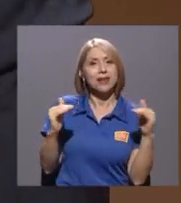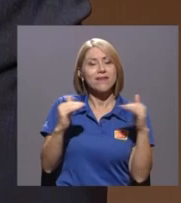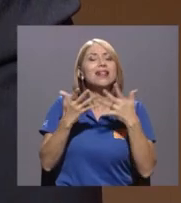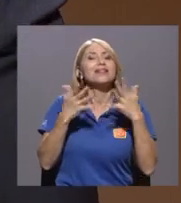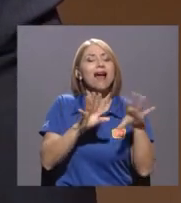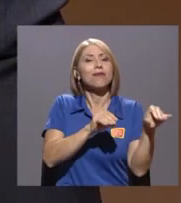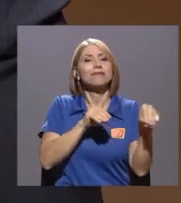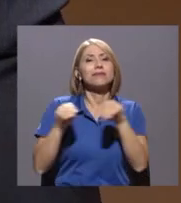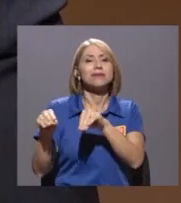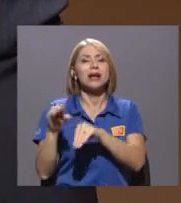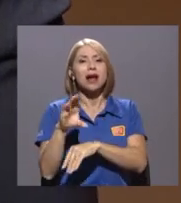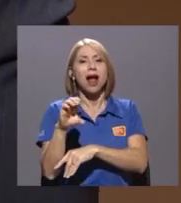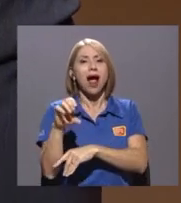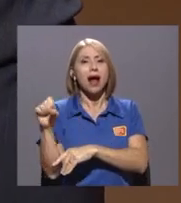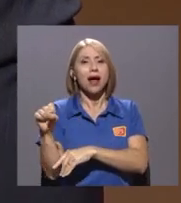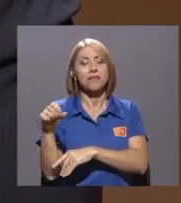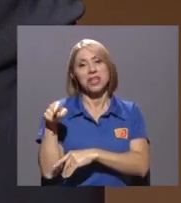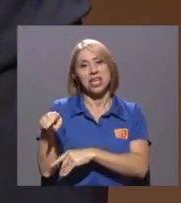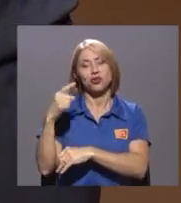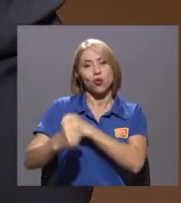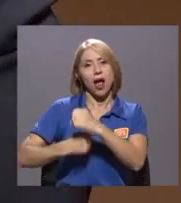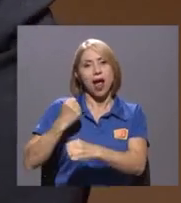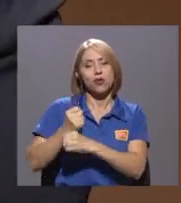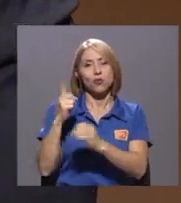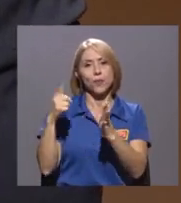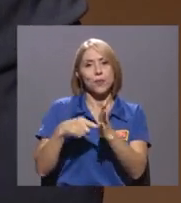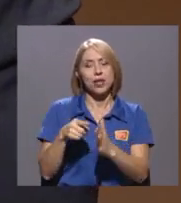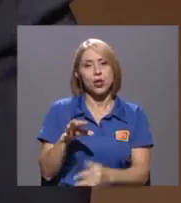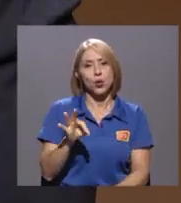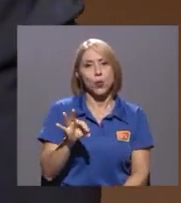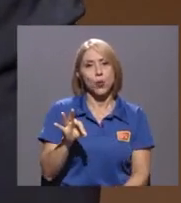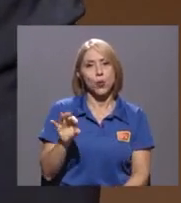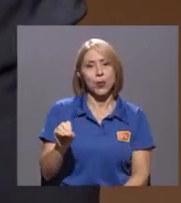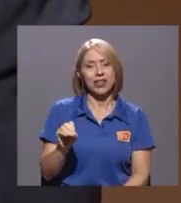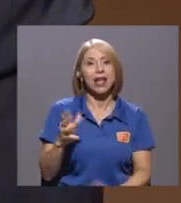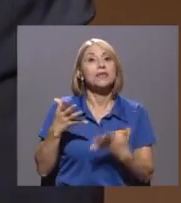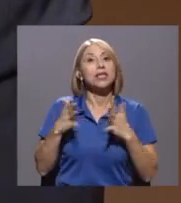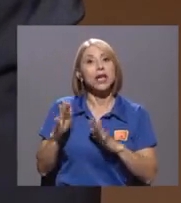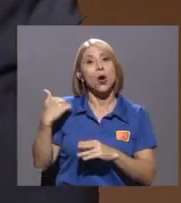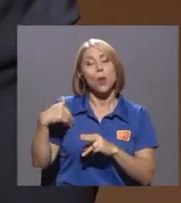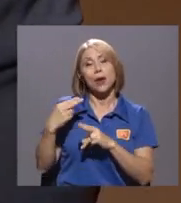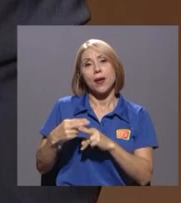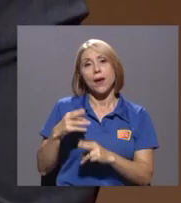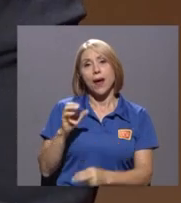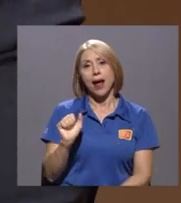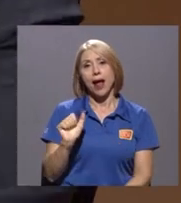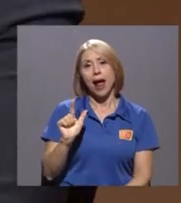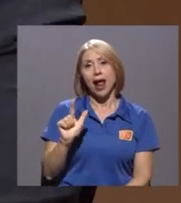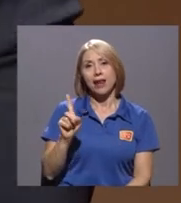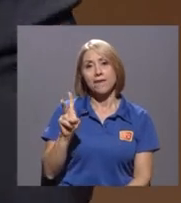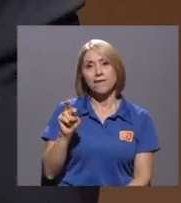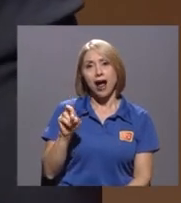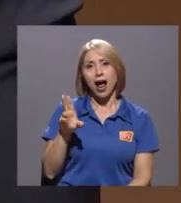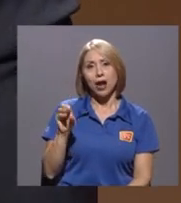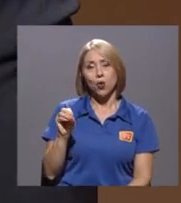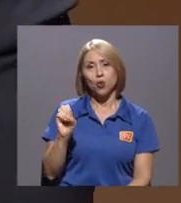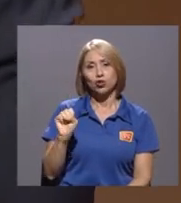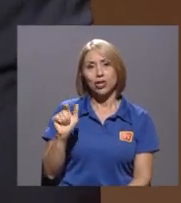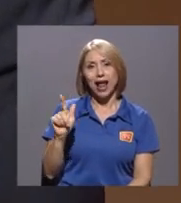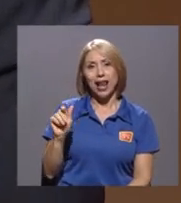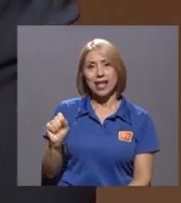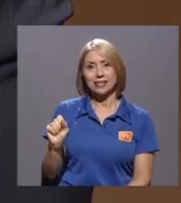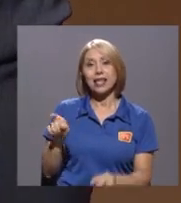años 90 ella y fue ya muy decisivo álvaro salas y quienes habla porque nos tocó es es la afac